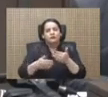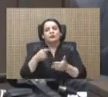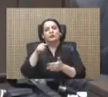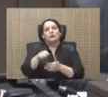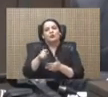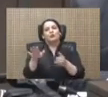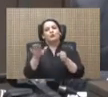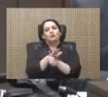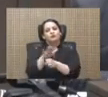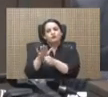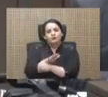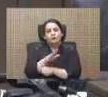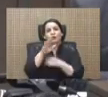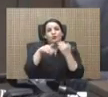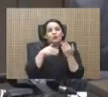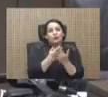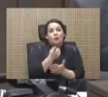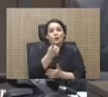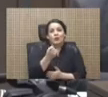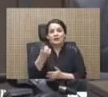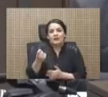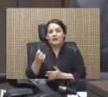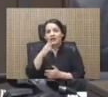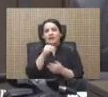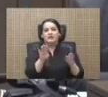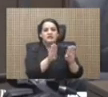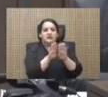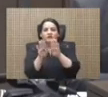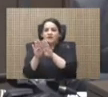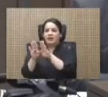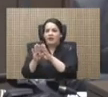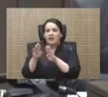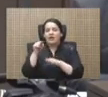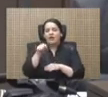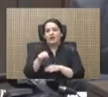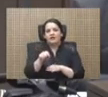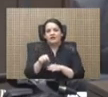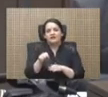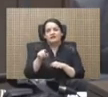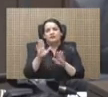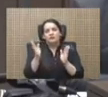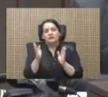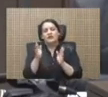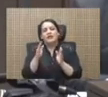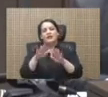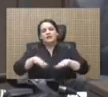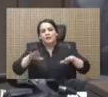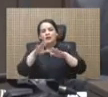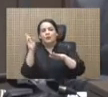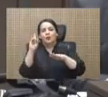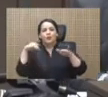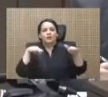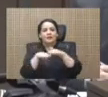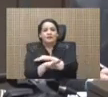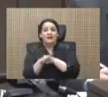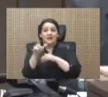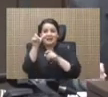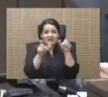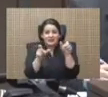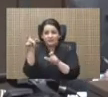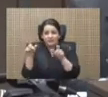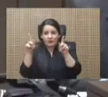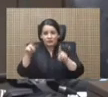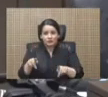vacíos y cerrar esos zaguanes por donde transitan esas figuras oscuras. Sin embargo,